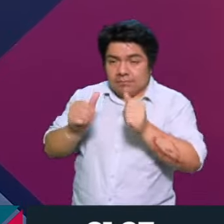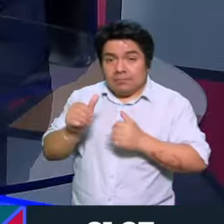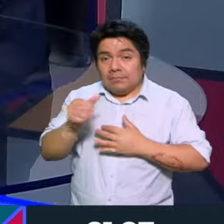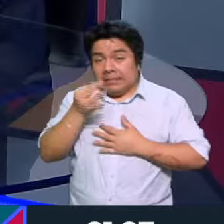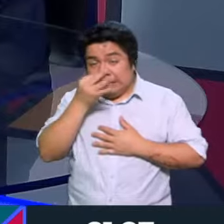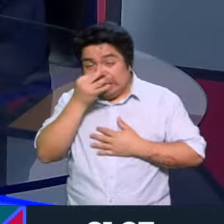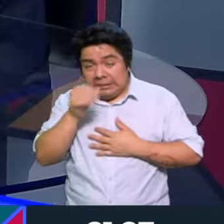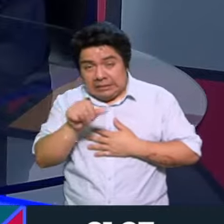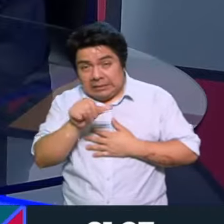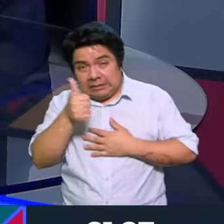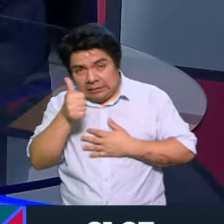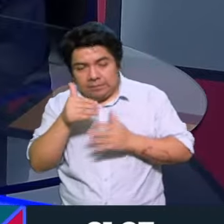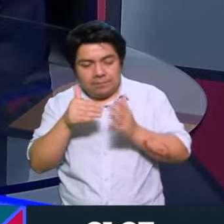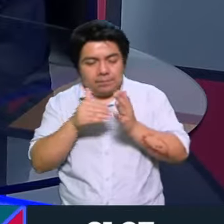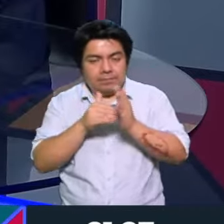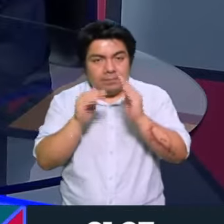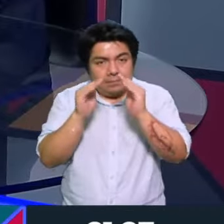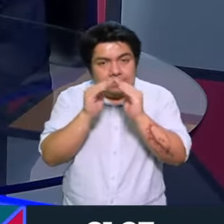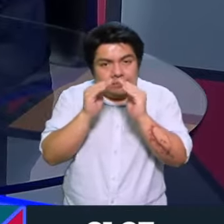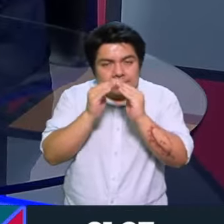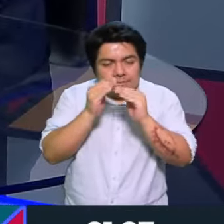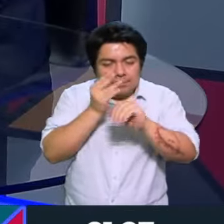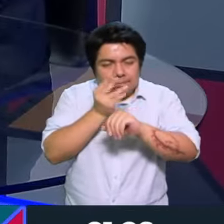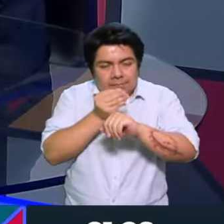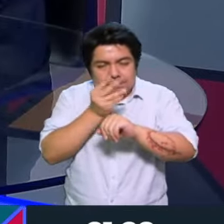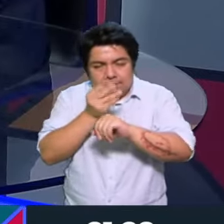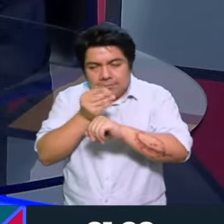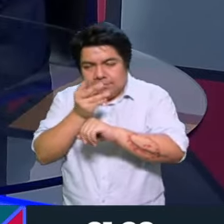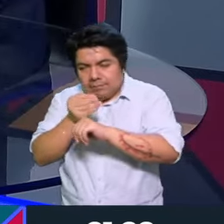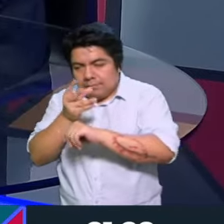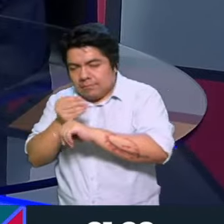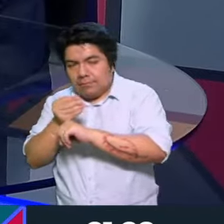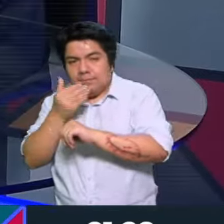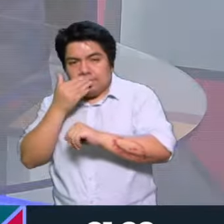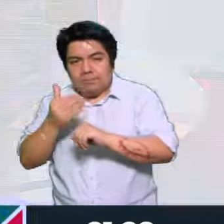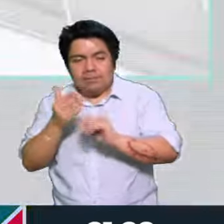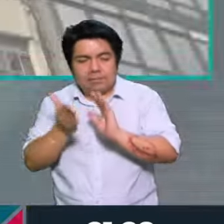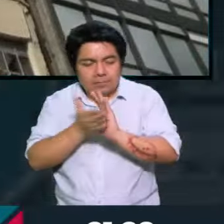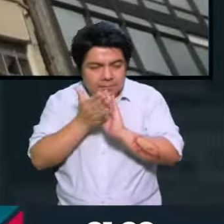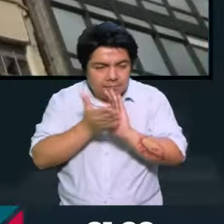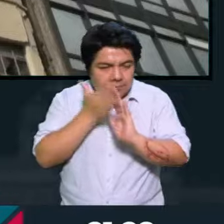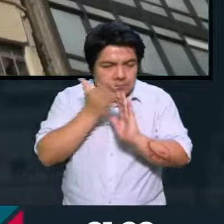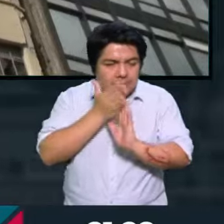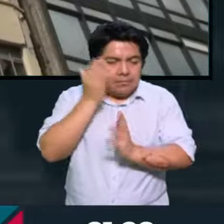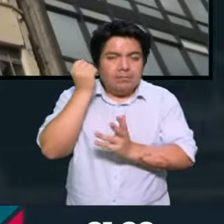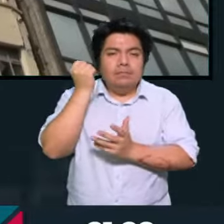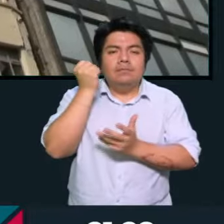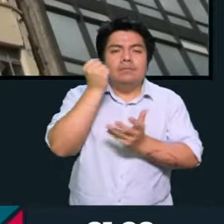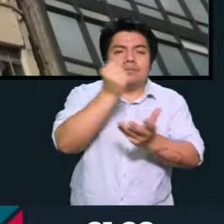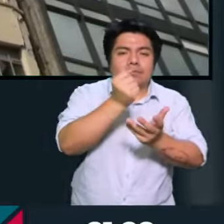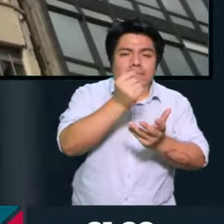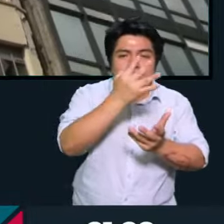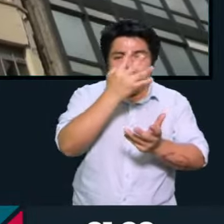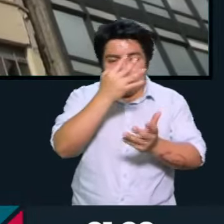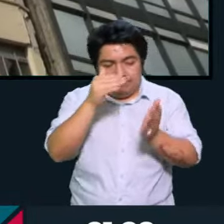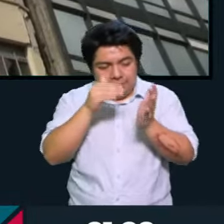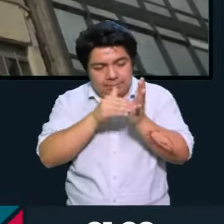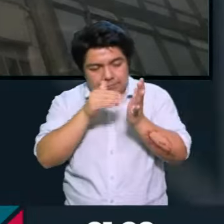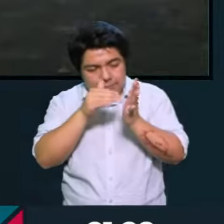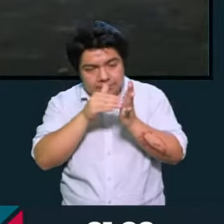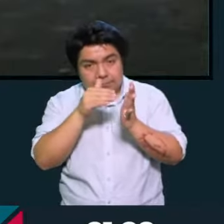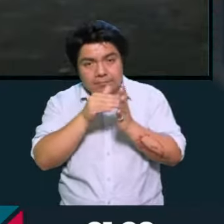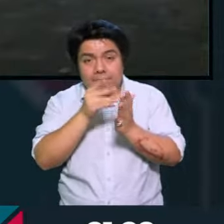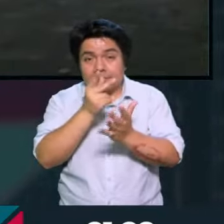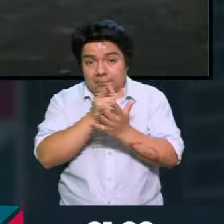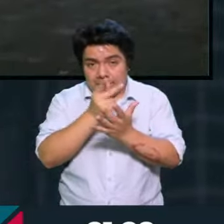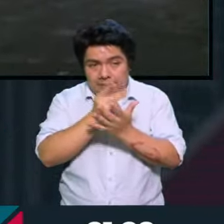11,000 viviendas rehabilitadas y reconstruidas, que ha significado una inversión de poco más de 4,000 millones de